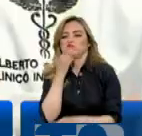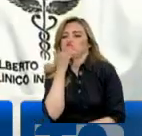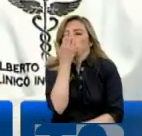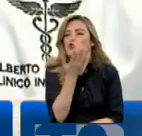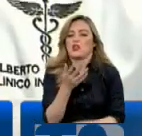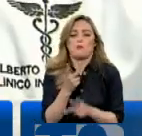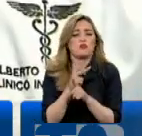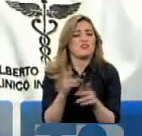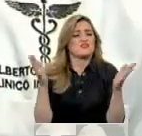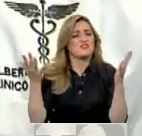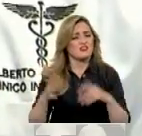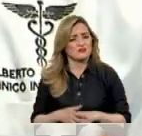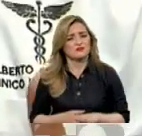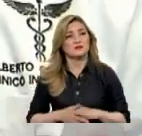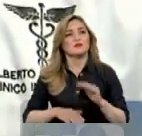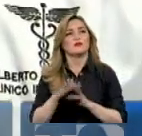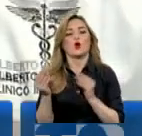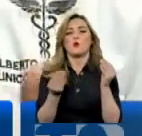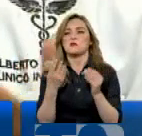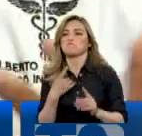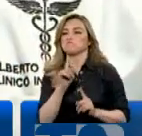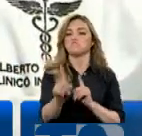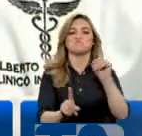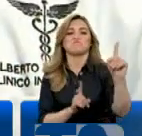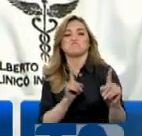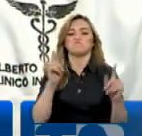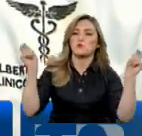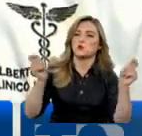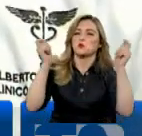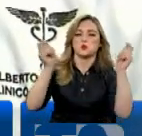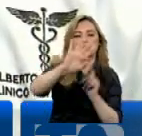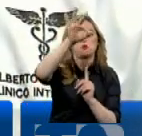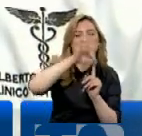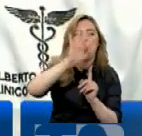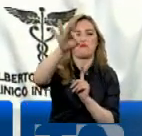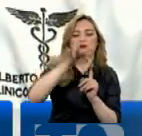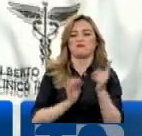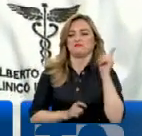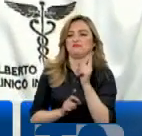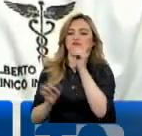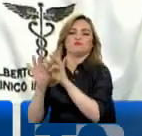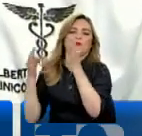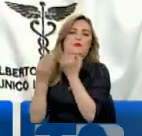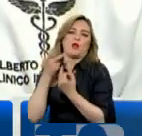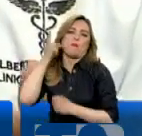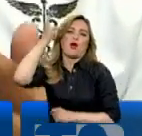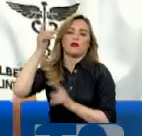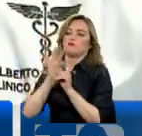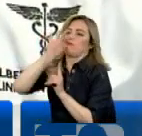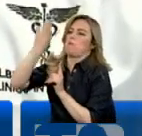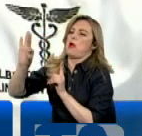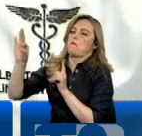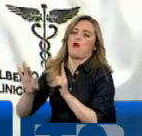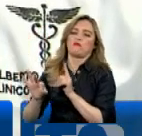medidas. Muchas personas más jóvenes están saliendo, están mezclándose entre grupos poblacionales que han tenido la enfermedad o